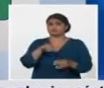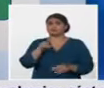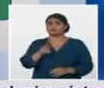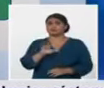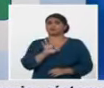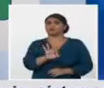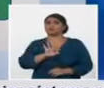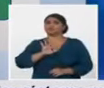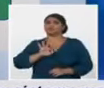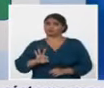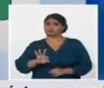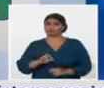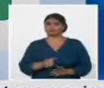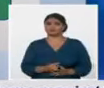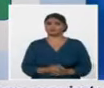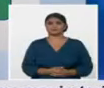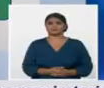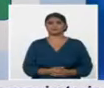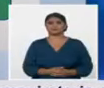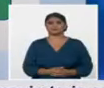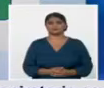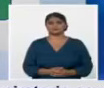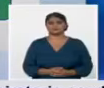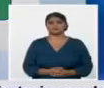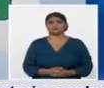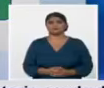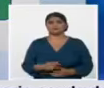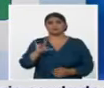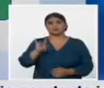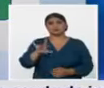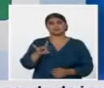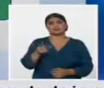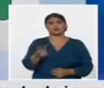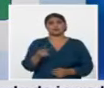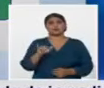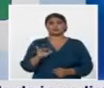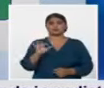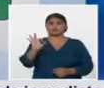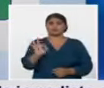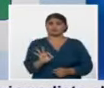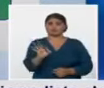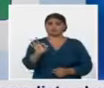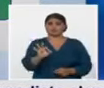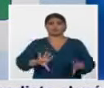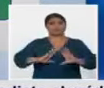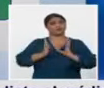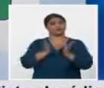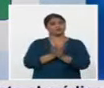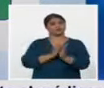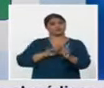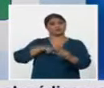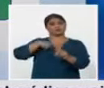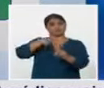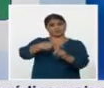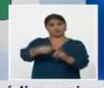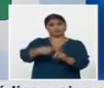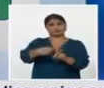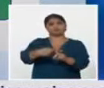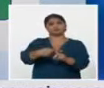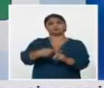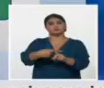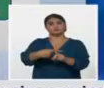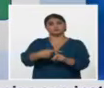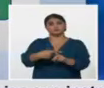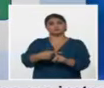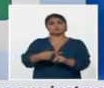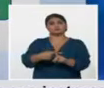de 60 años, el 15,6% de todos los diagnosticados